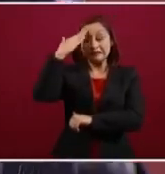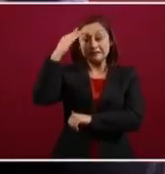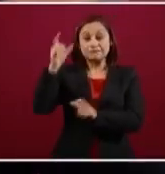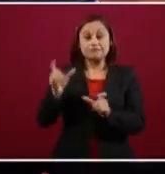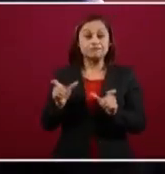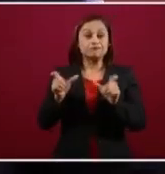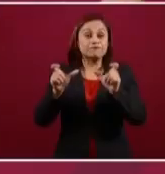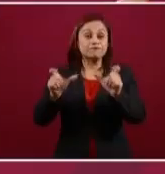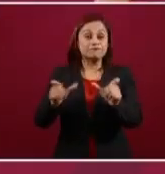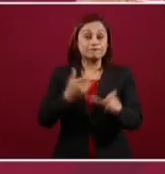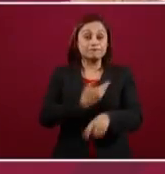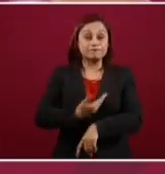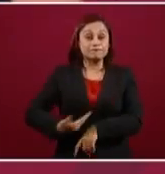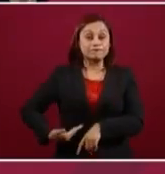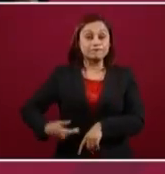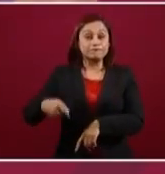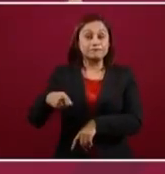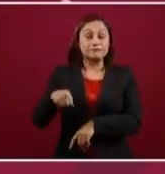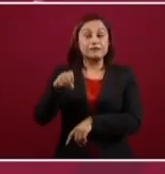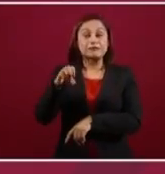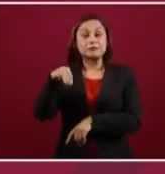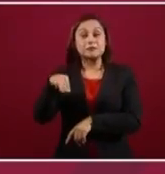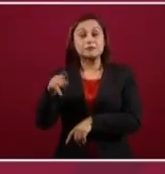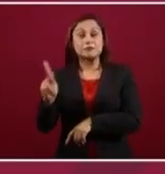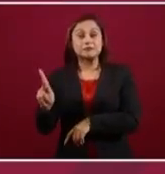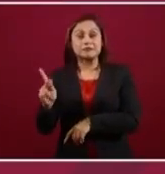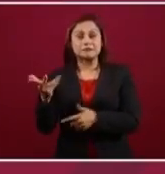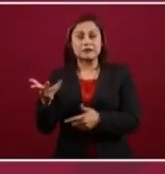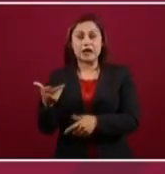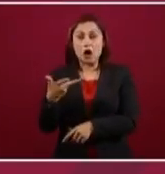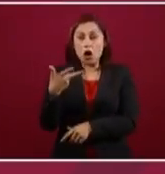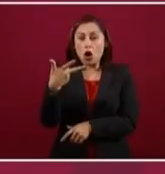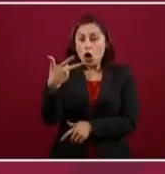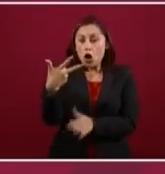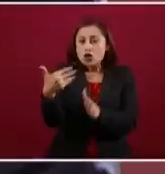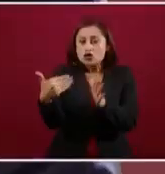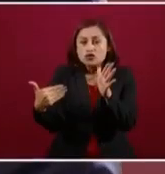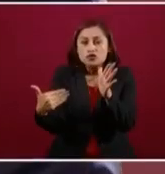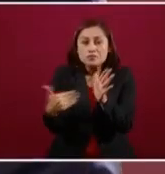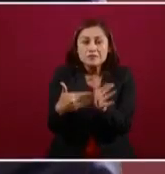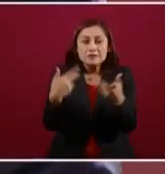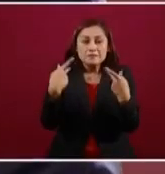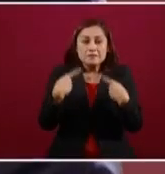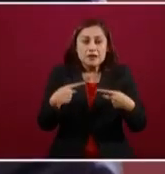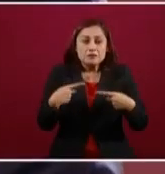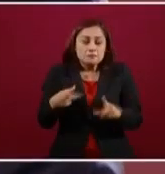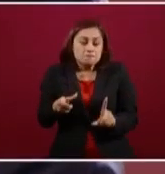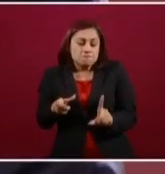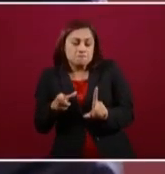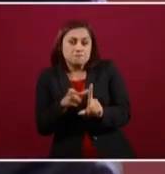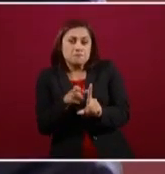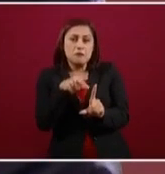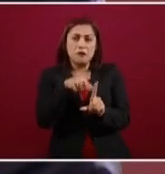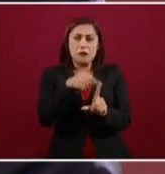el aparato, 8,000 elementos para cuidar al presidente,